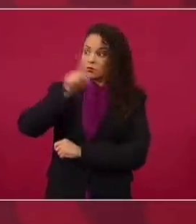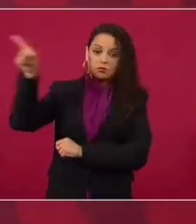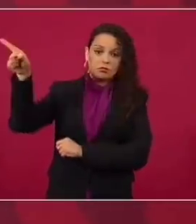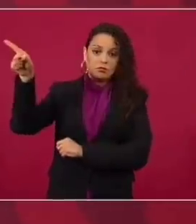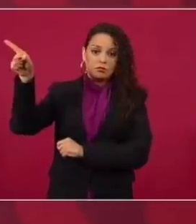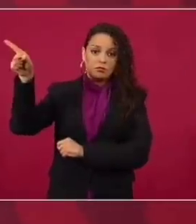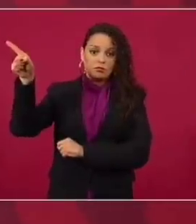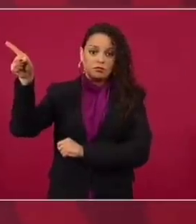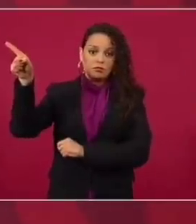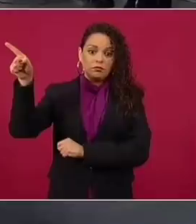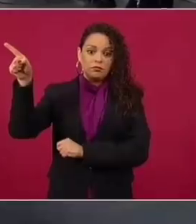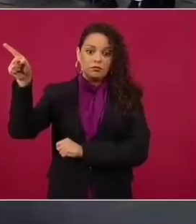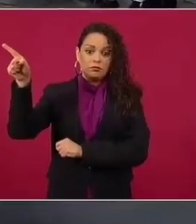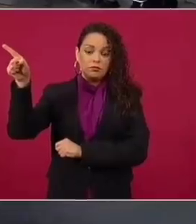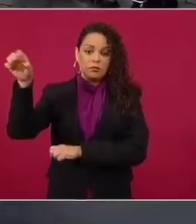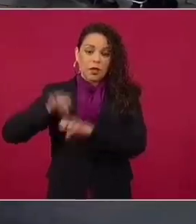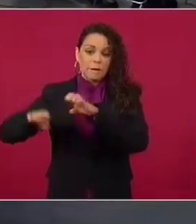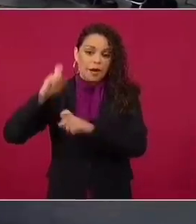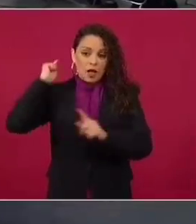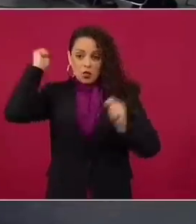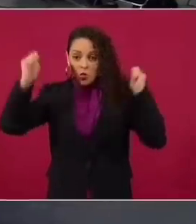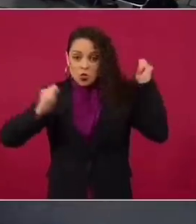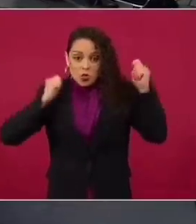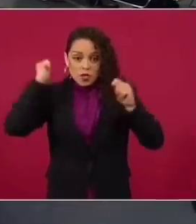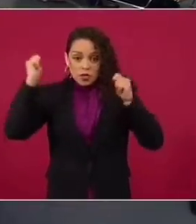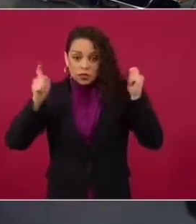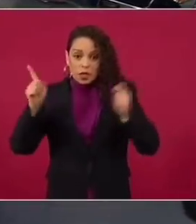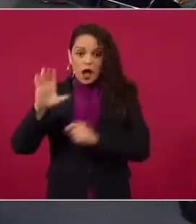empresas turísticas,